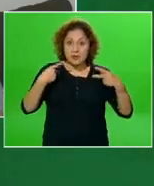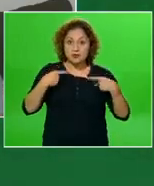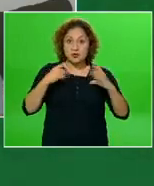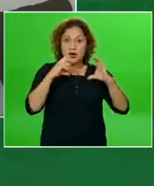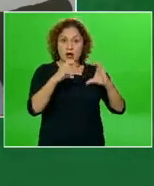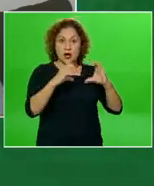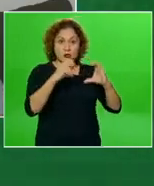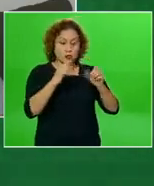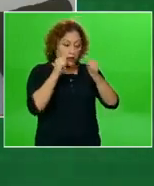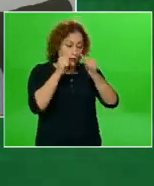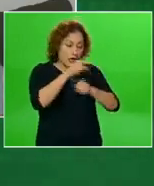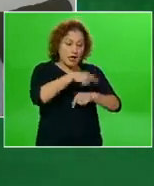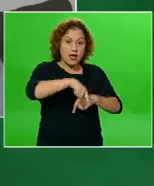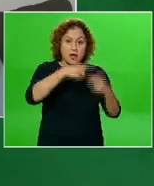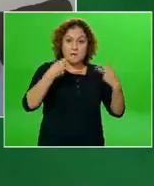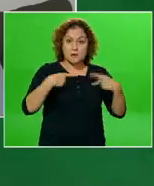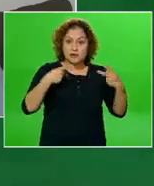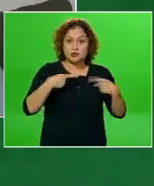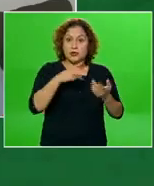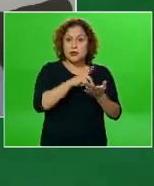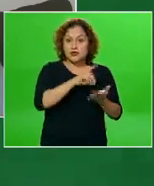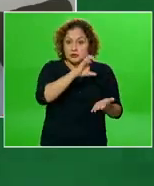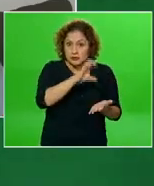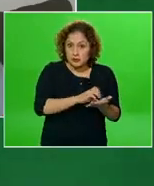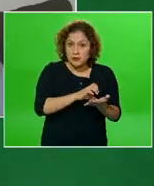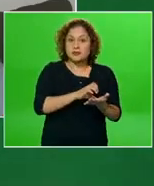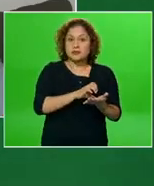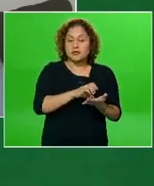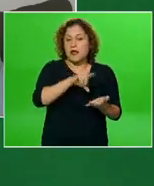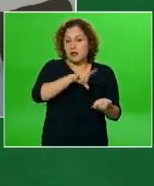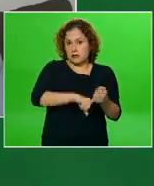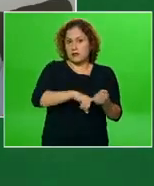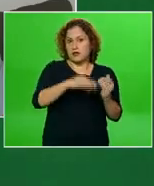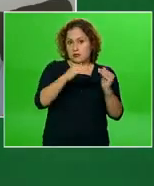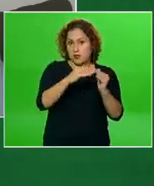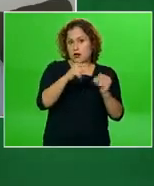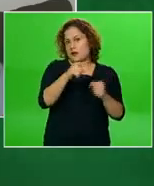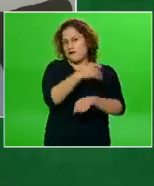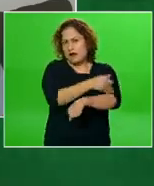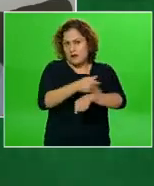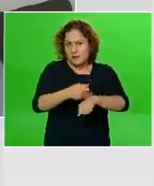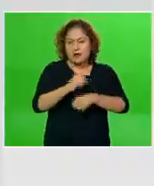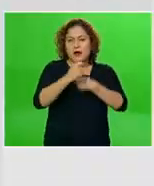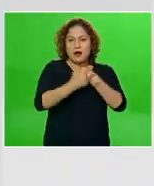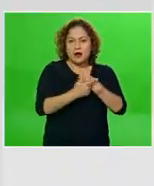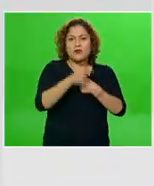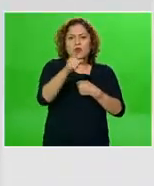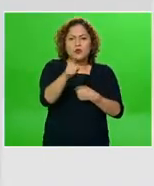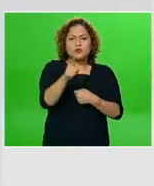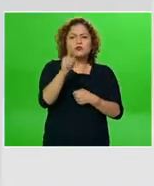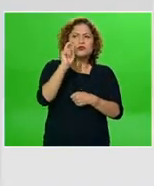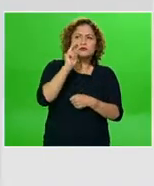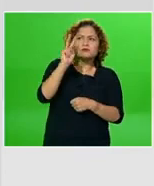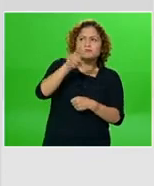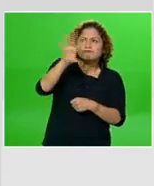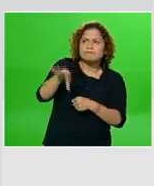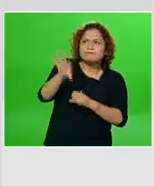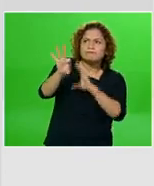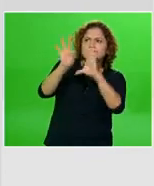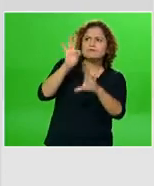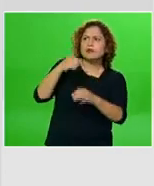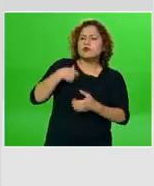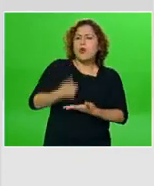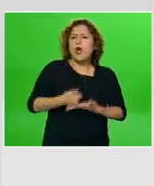condiciones que tenemos algún familiar a un ser querido en la casa para cómo realizarlo en una manera segura y que no